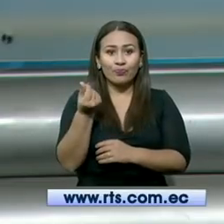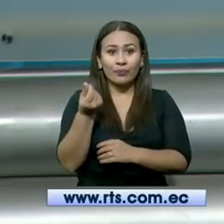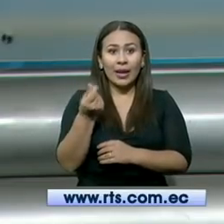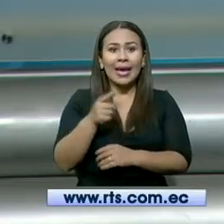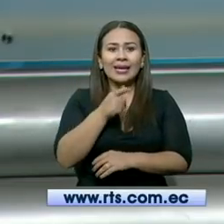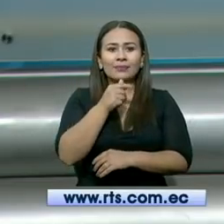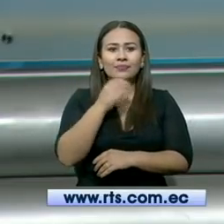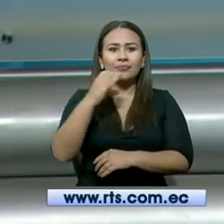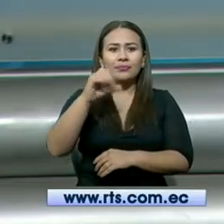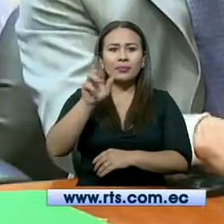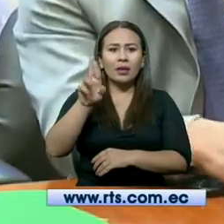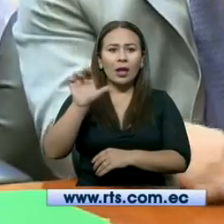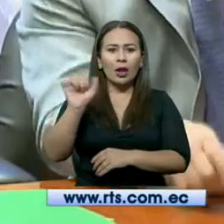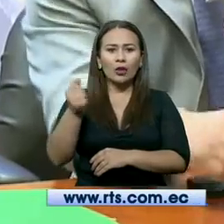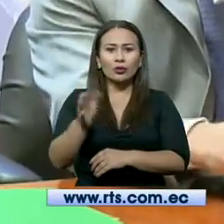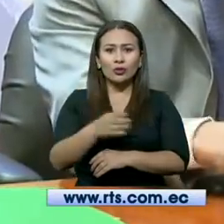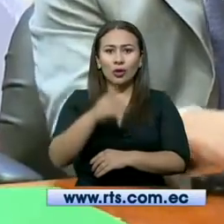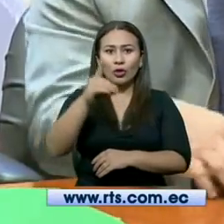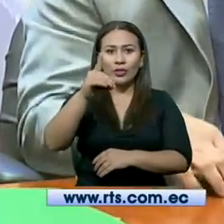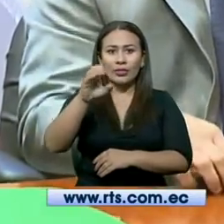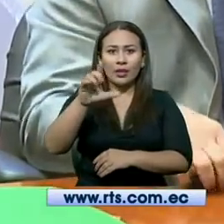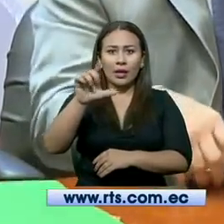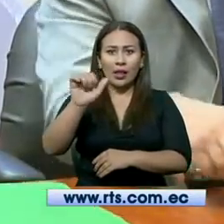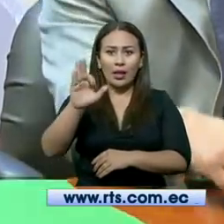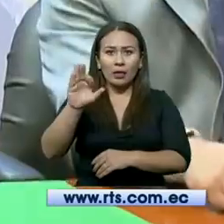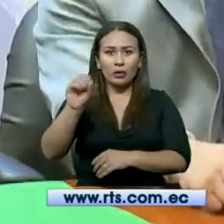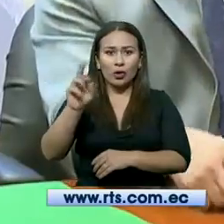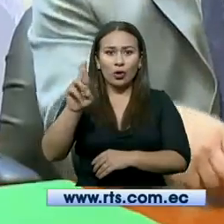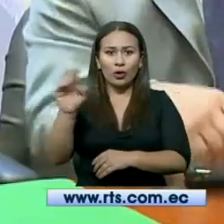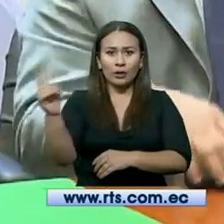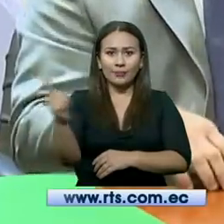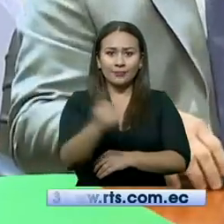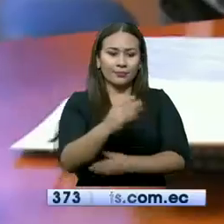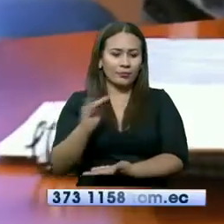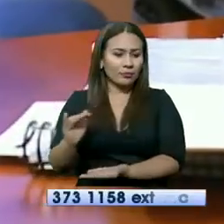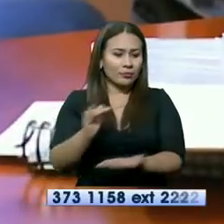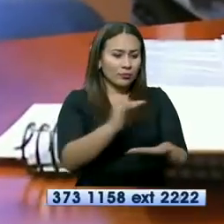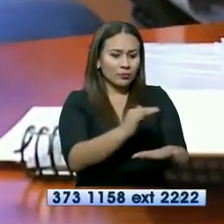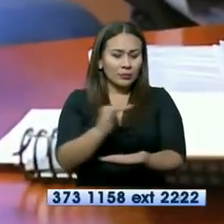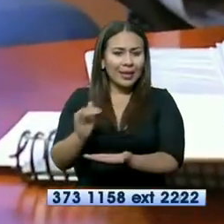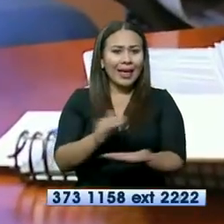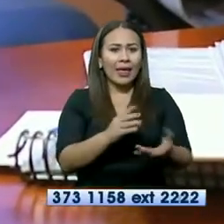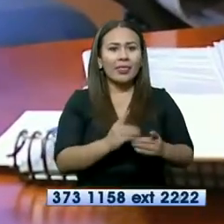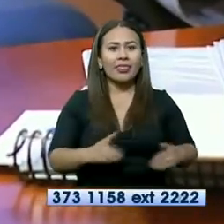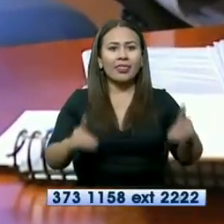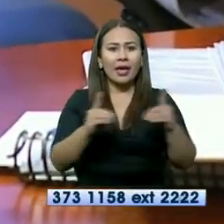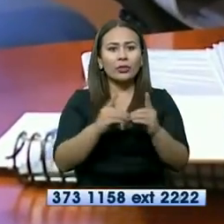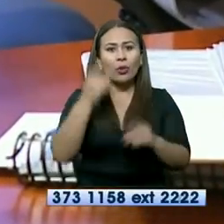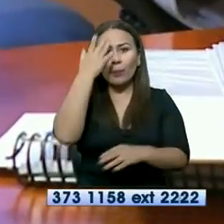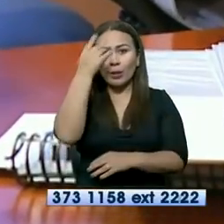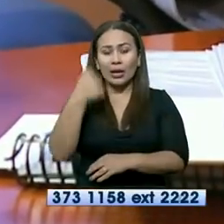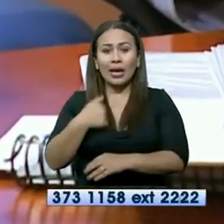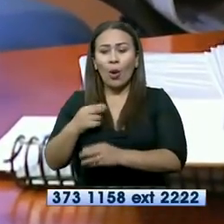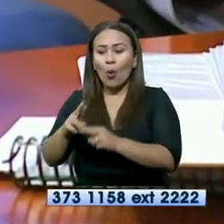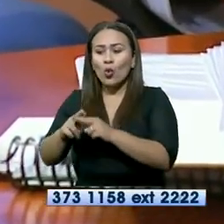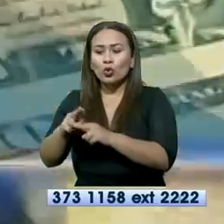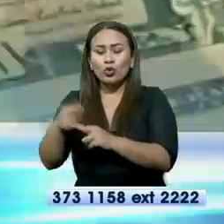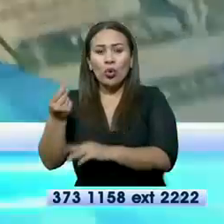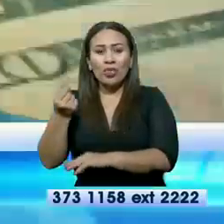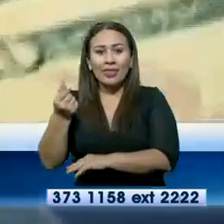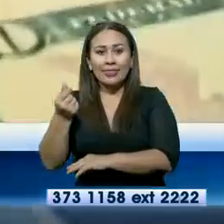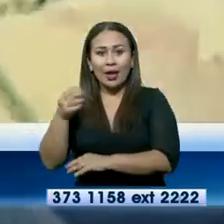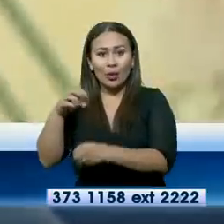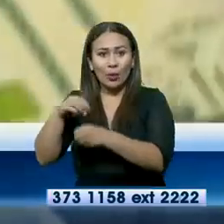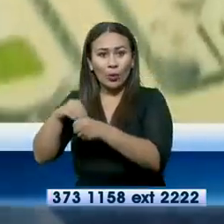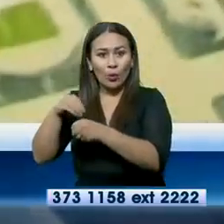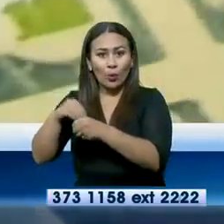Torre, acudió ante la presidencia de la Asamblea para entregar información sobre la utilización de los 300 millones de dólares